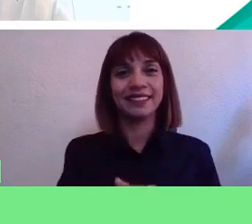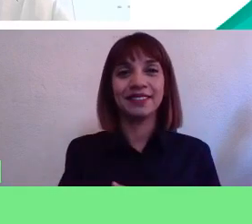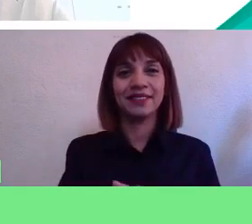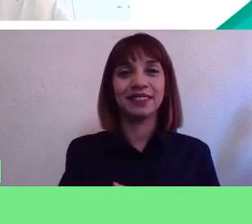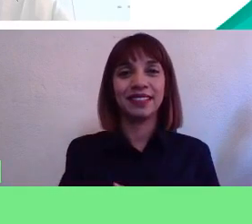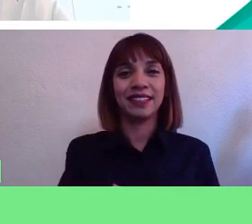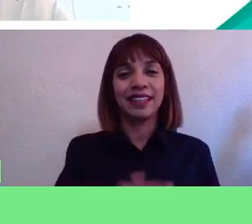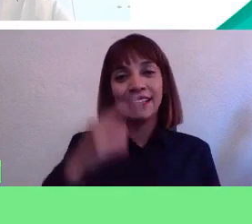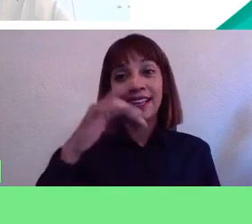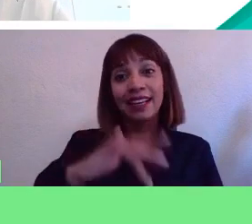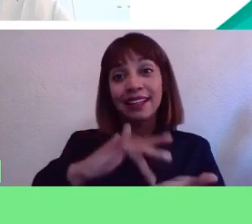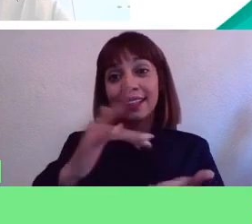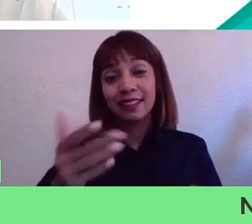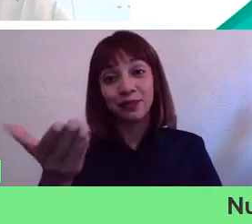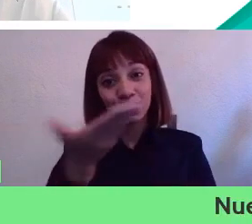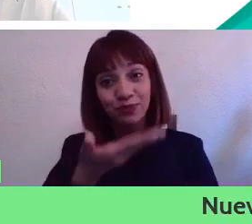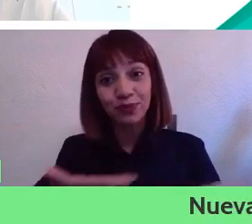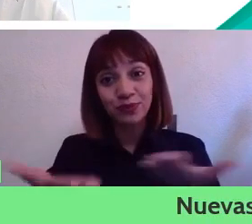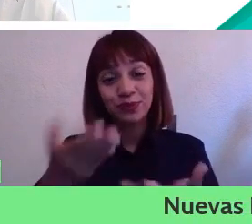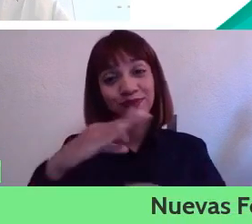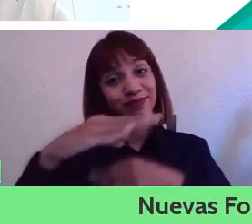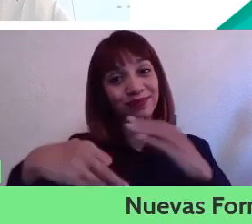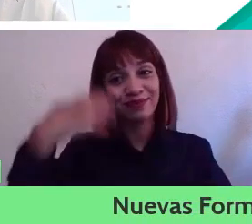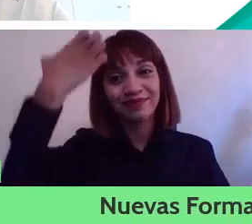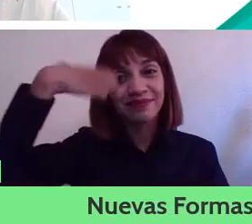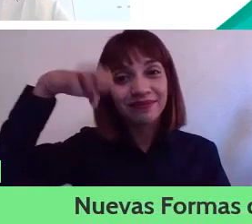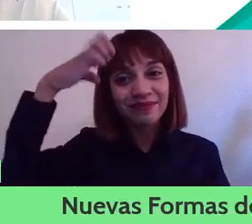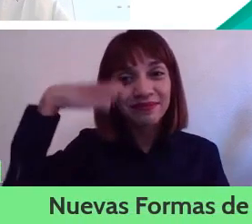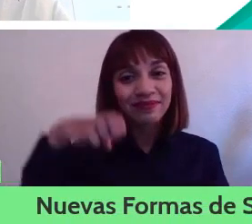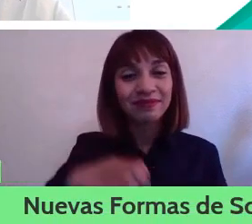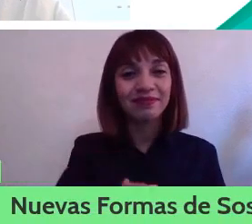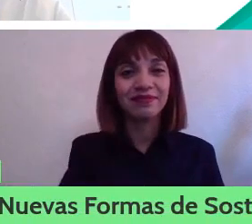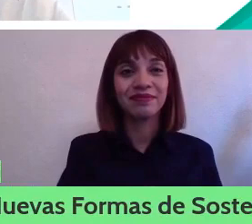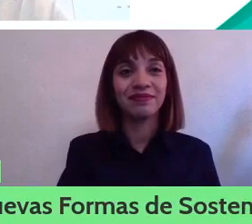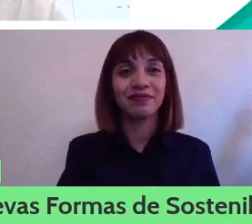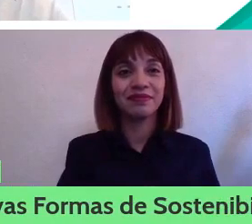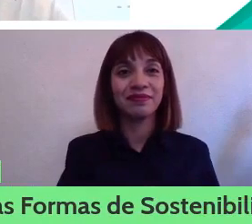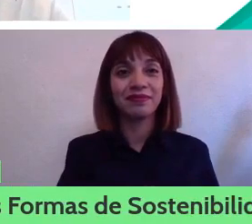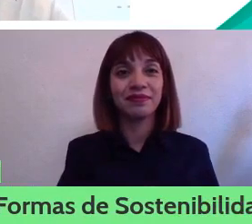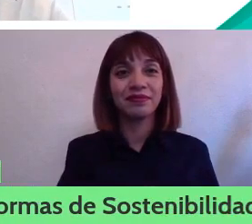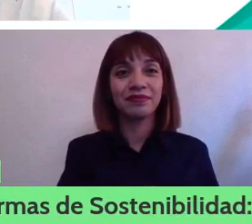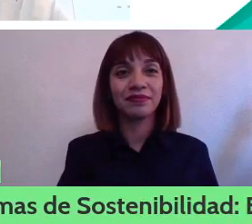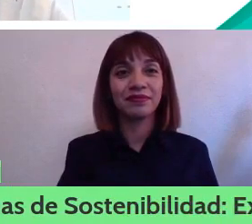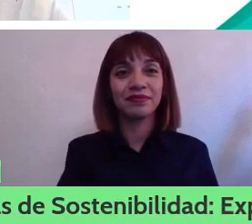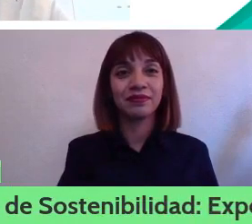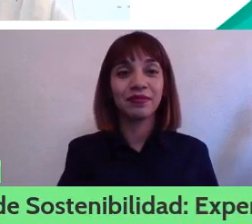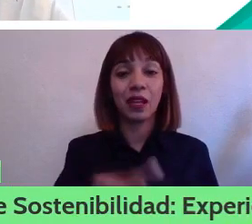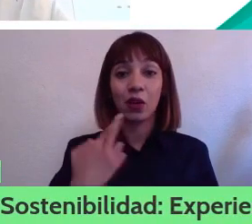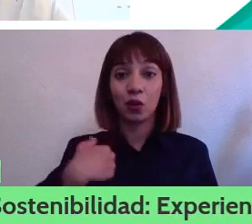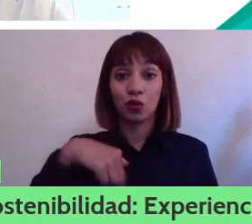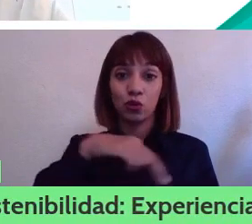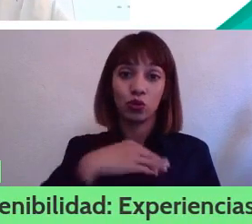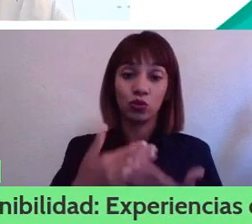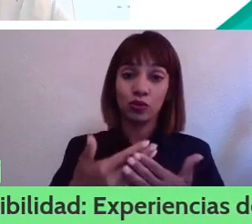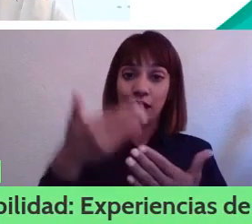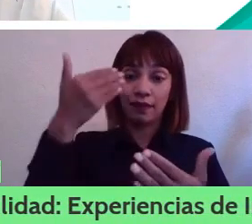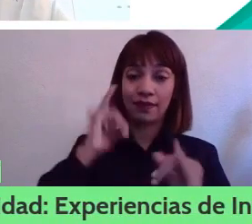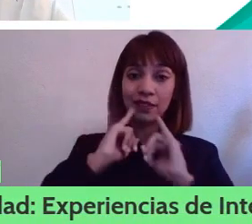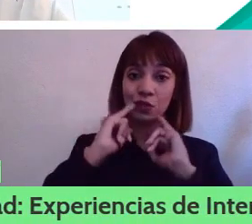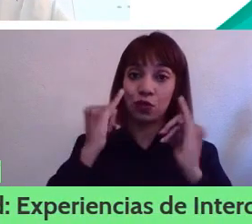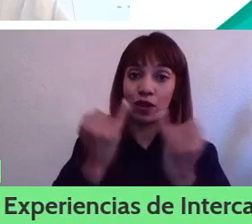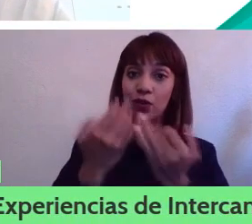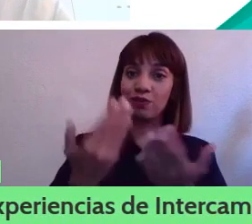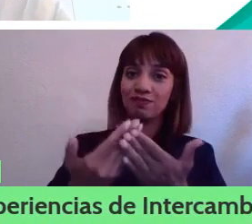querer compartir toda la experiencia y todo lo que hay. Así que nosotros en una reunión previa que tuvimos con